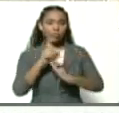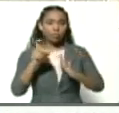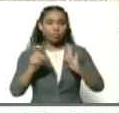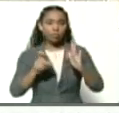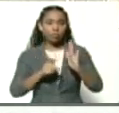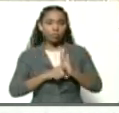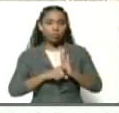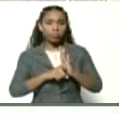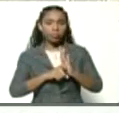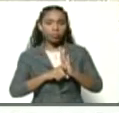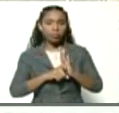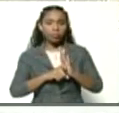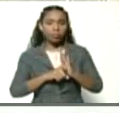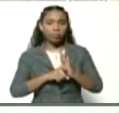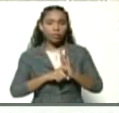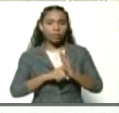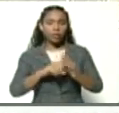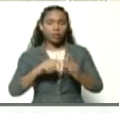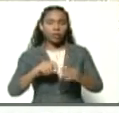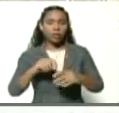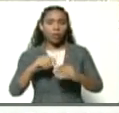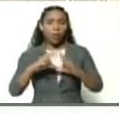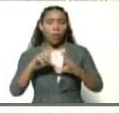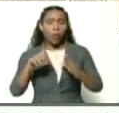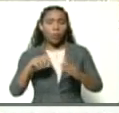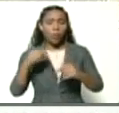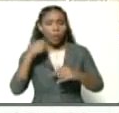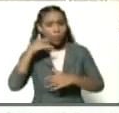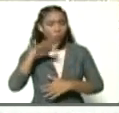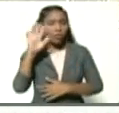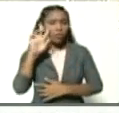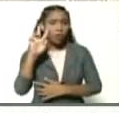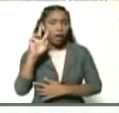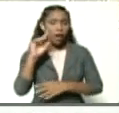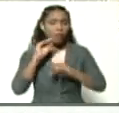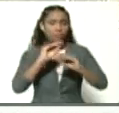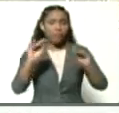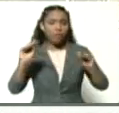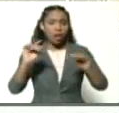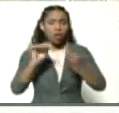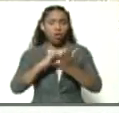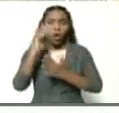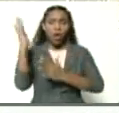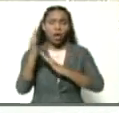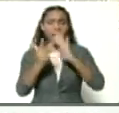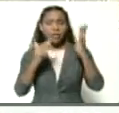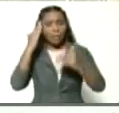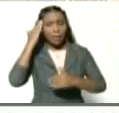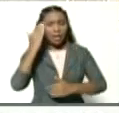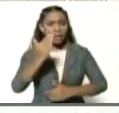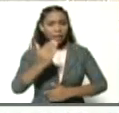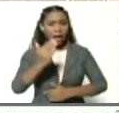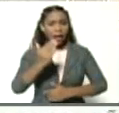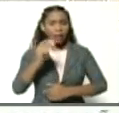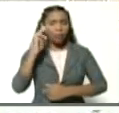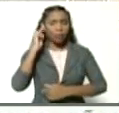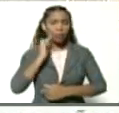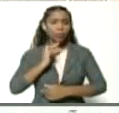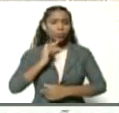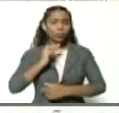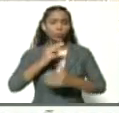absoluto y total del pueblo de Venezuela a nuestra gloriosa Fuerza Armada Nacional